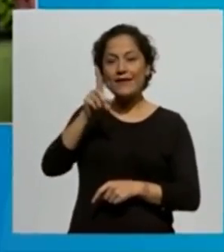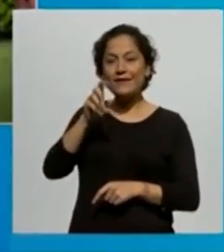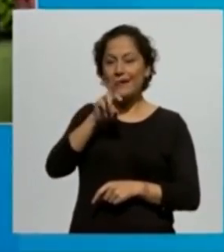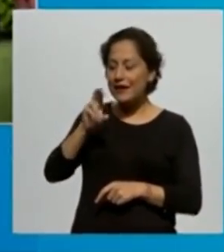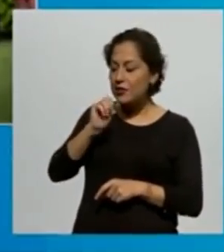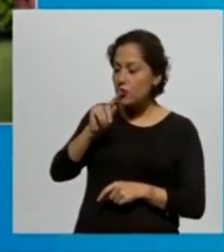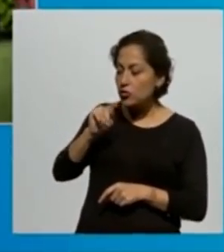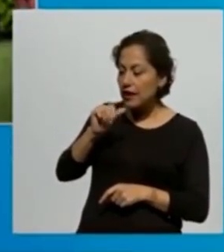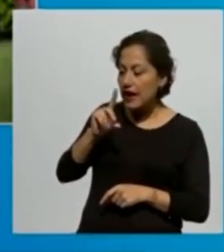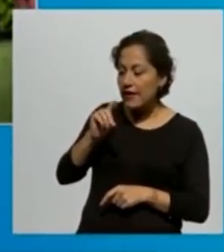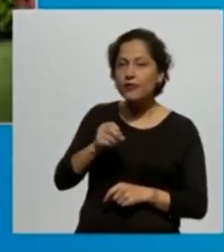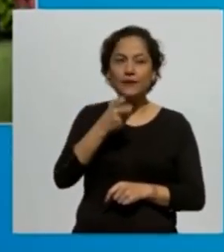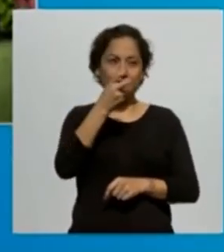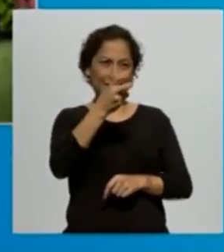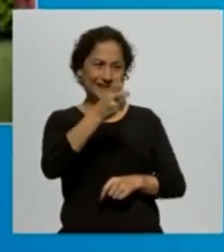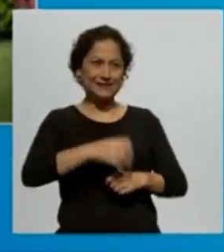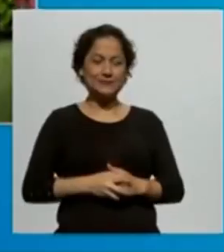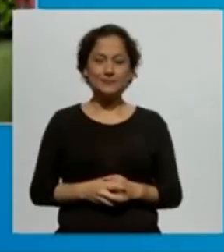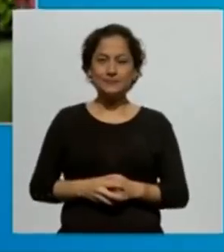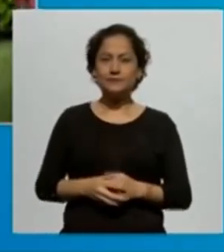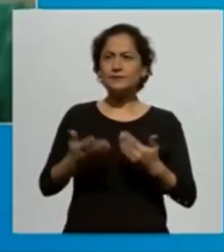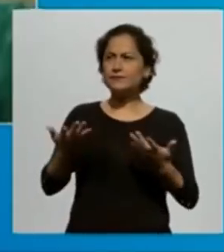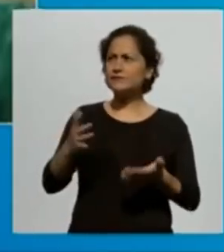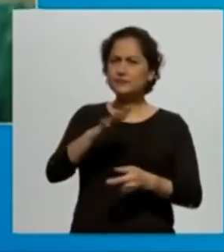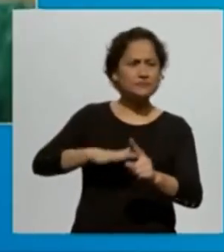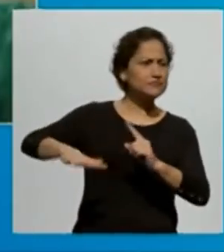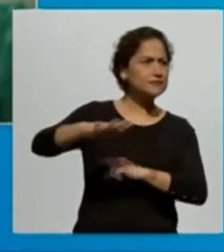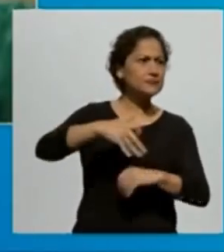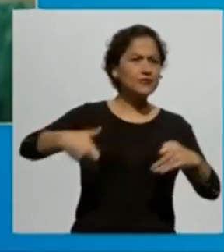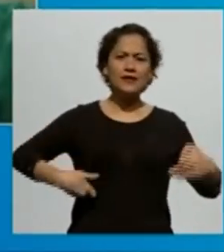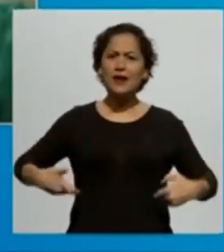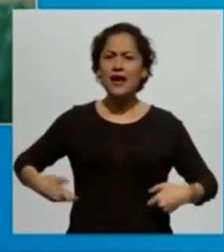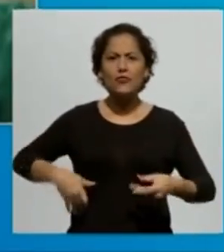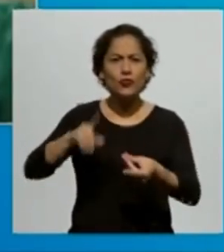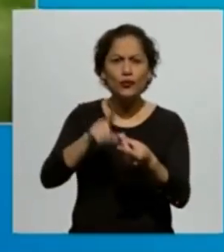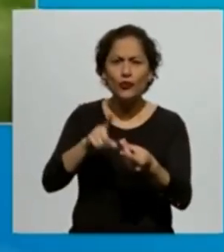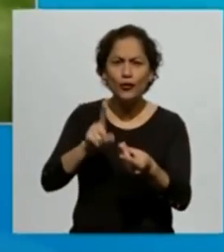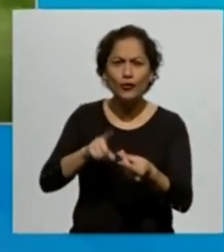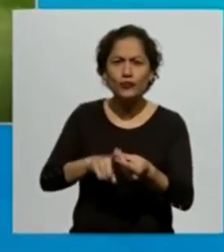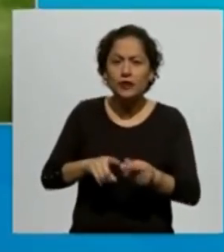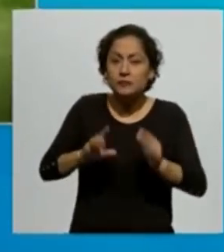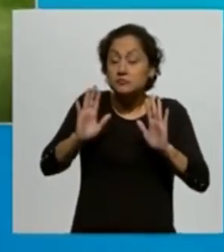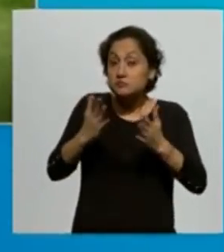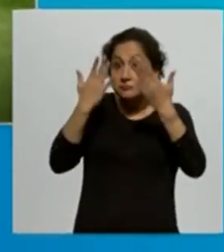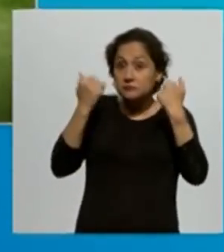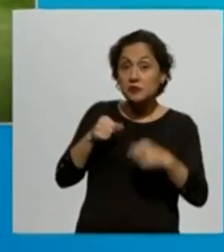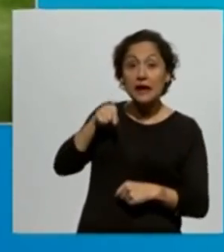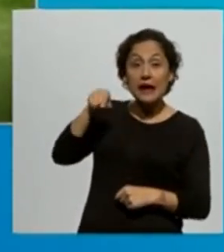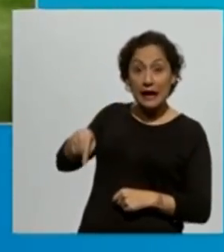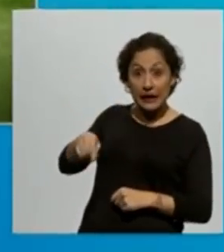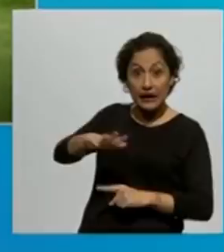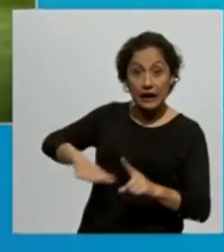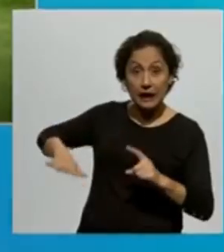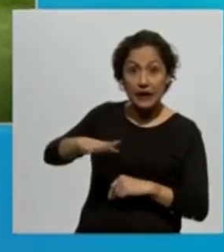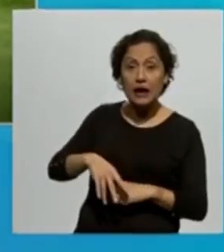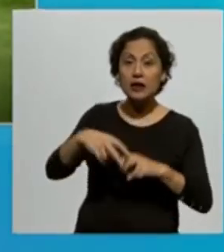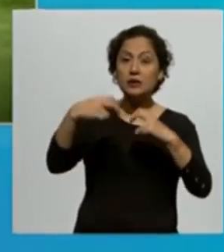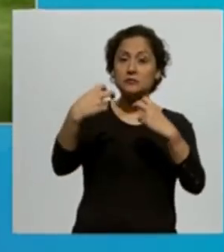Diego, ¿dónde vamos a representar la obra? No sé, puede ser acá. A ver, si ponemos sillas de